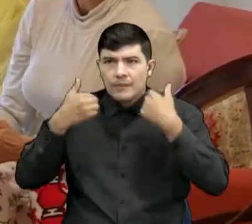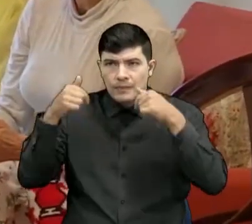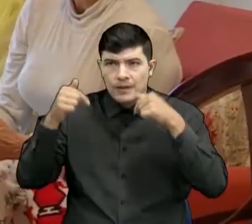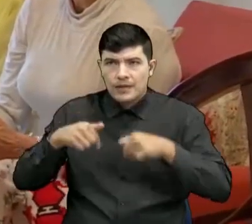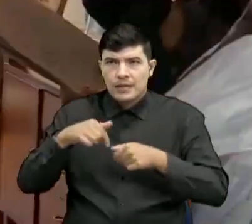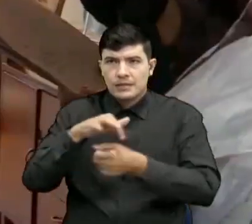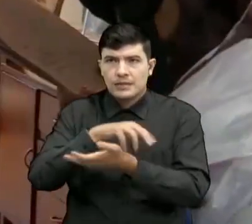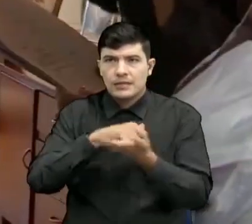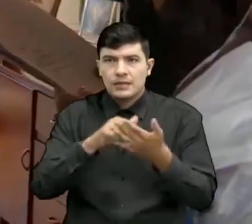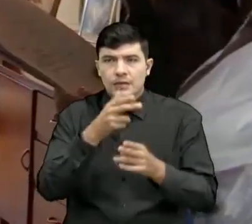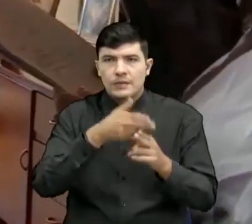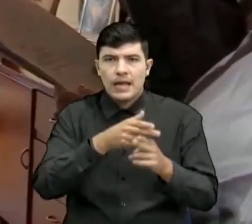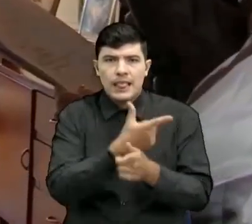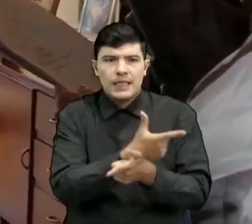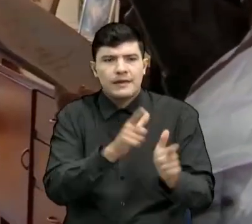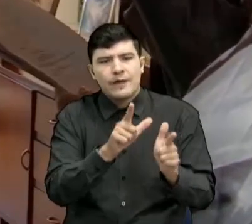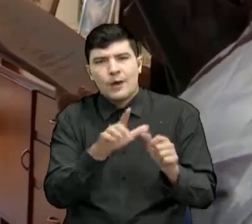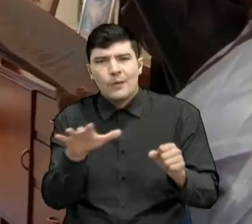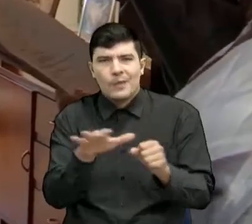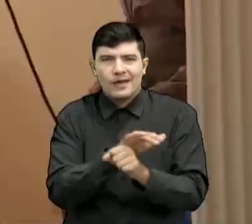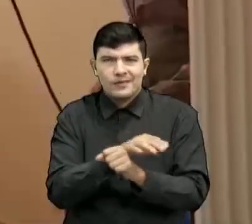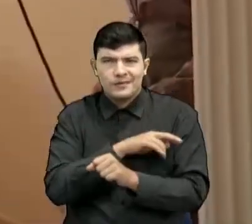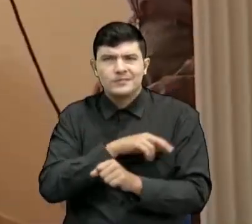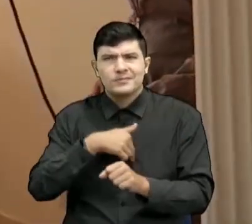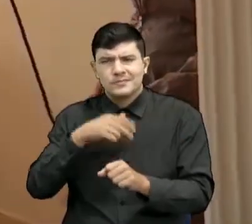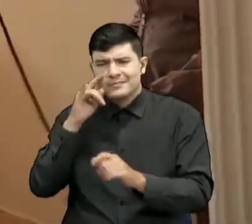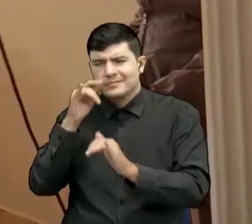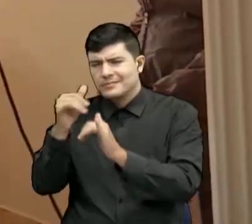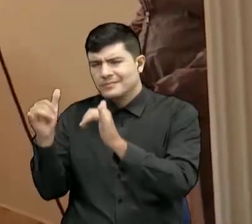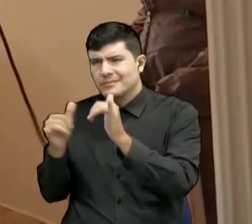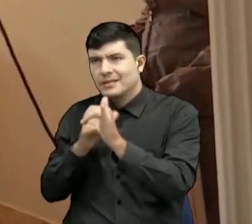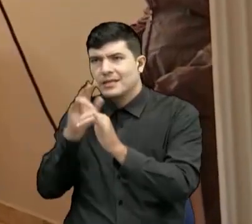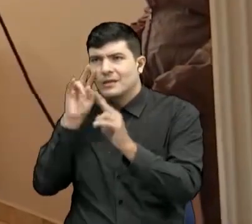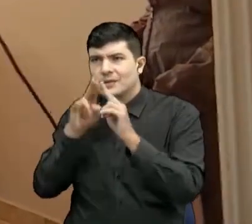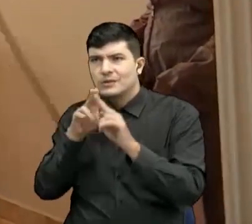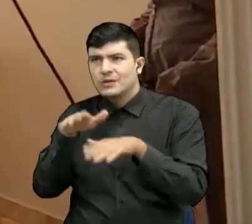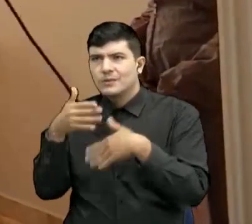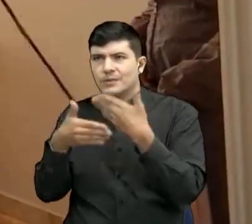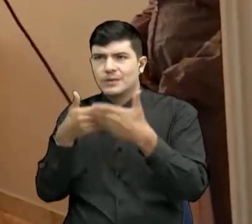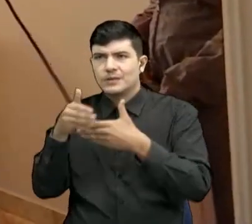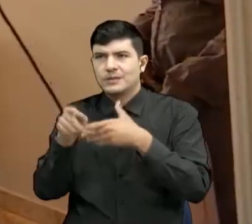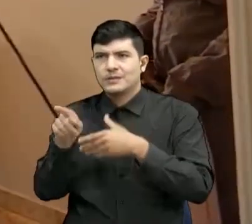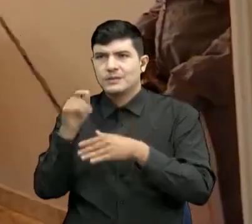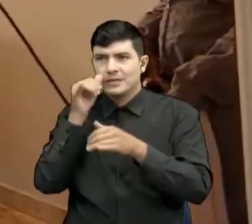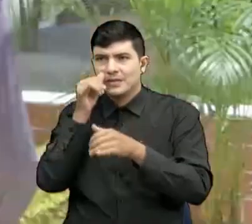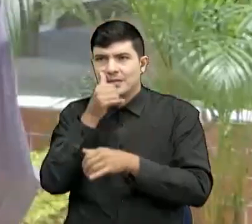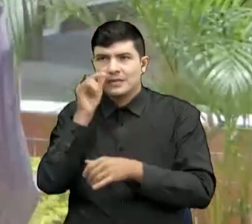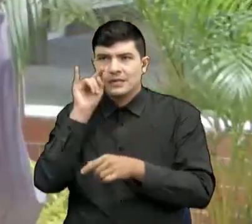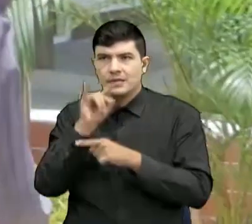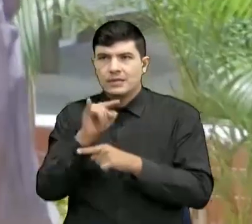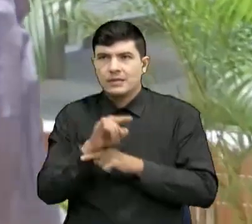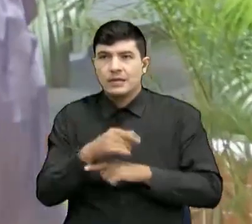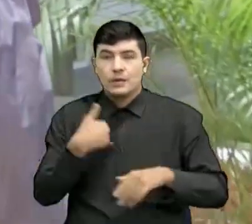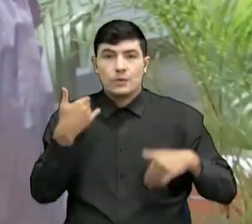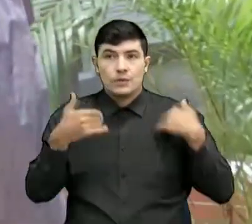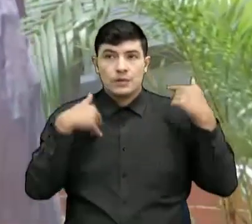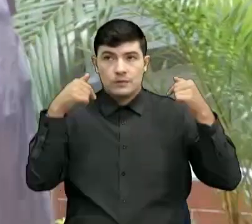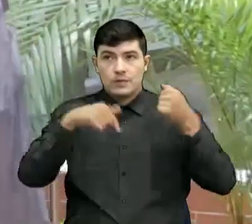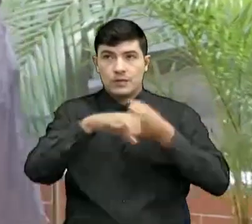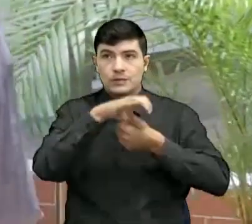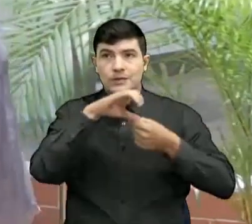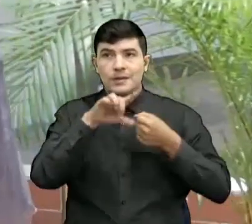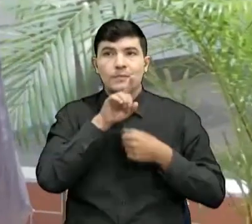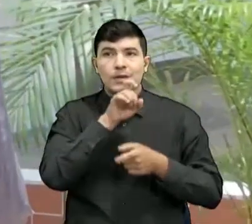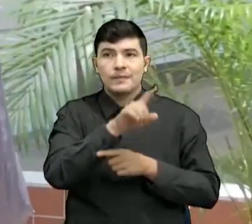libre y ocupado estuvimos en sus grabaciones buscando detalles de su realización y contento de estar aquí en bucaramanga en el